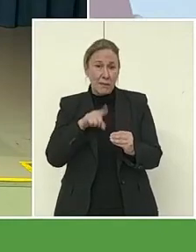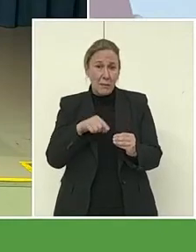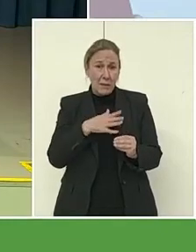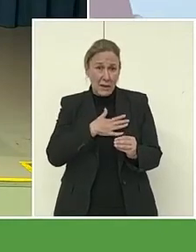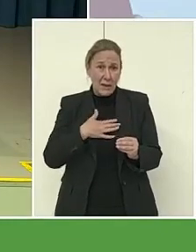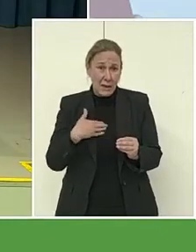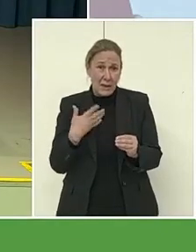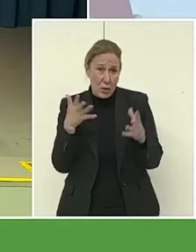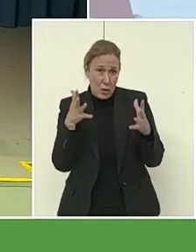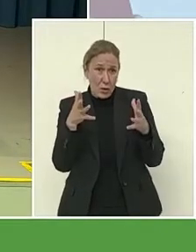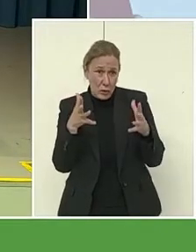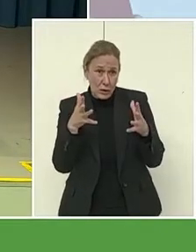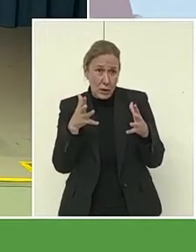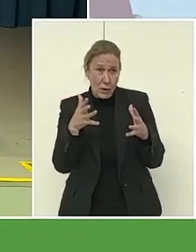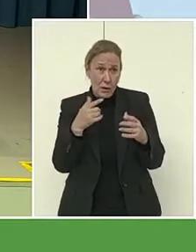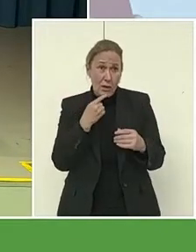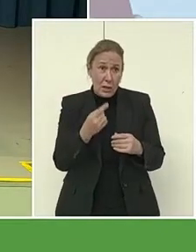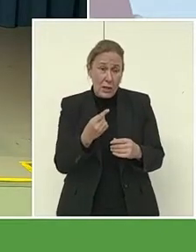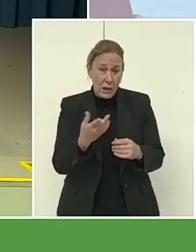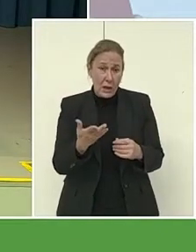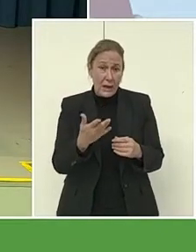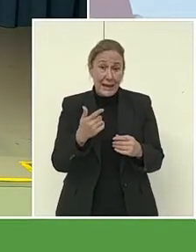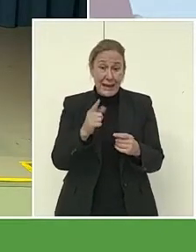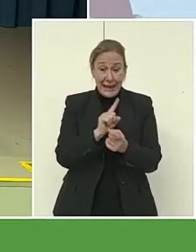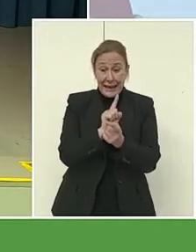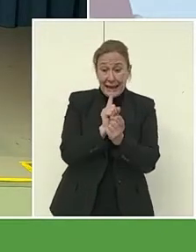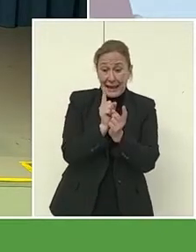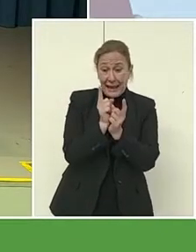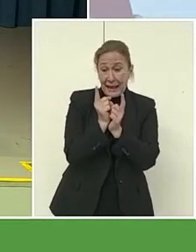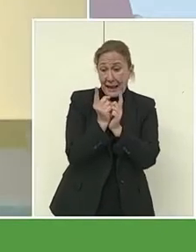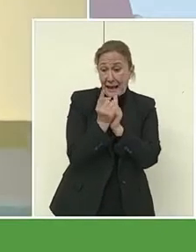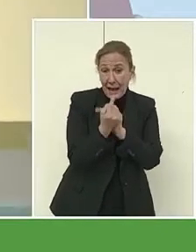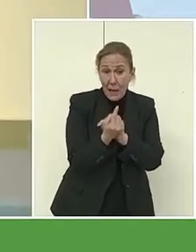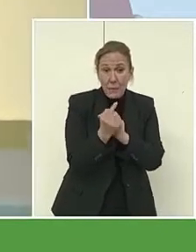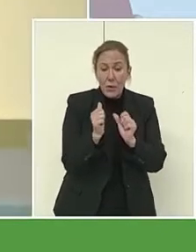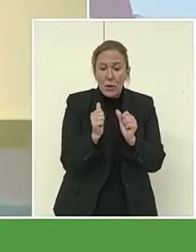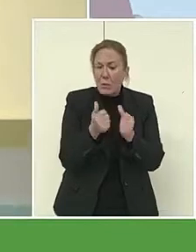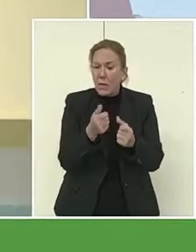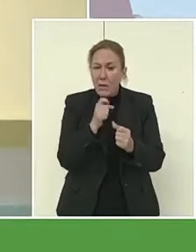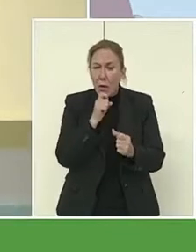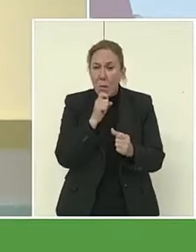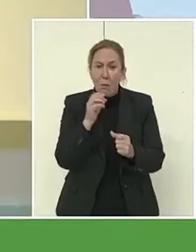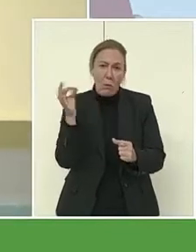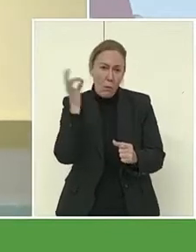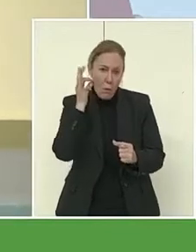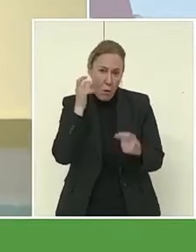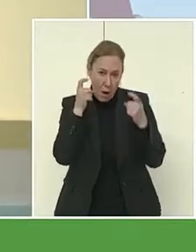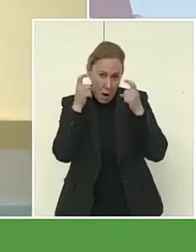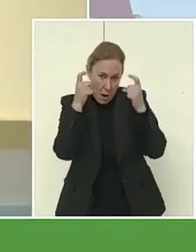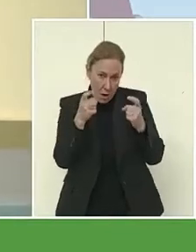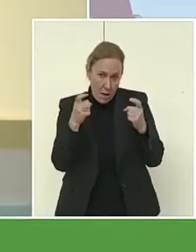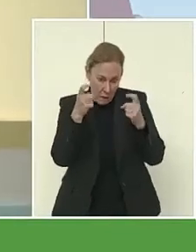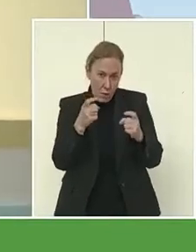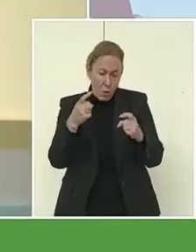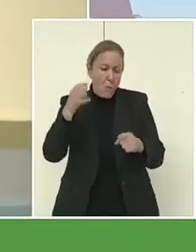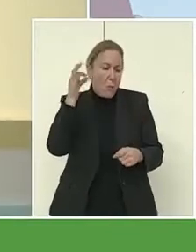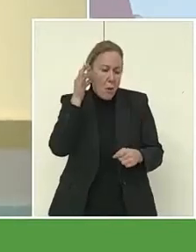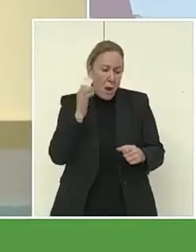que el cambio empieza en nosotras mismas. Nosotras somos las que tenemos que generar este cambio, pero sobre